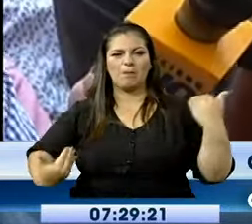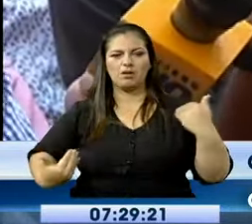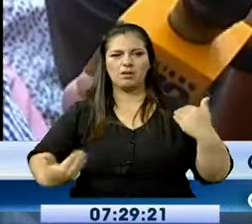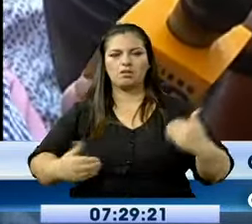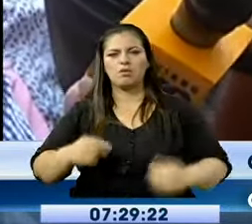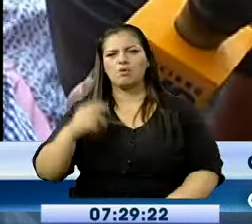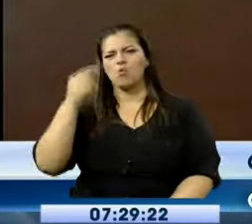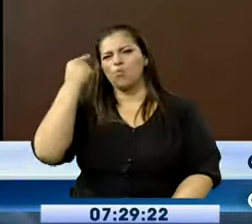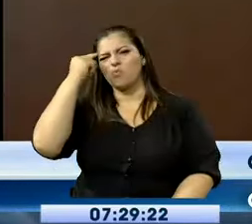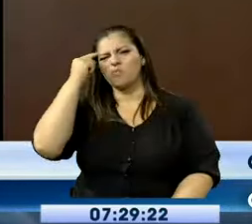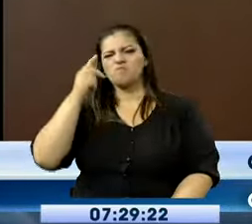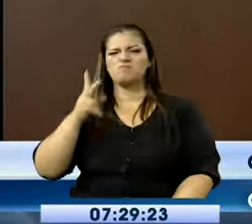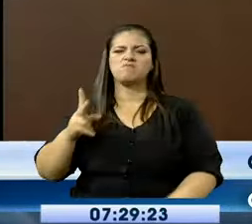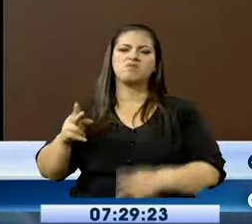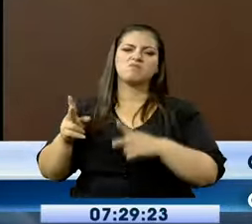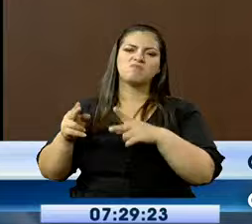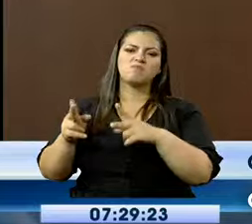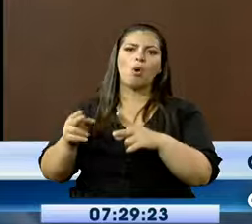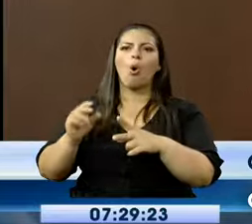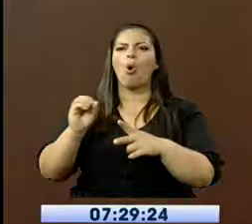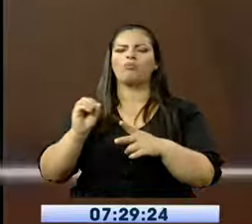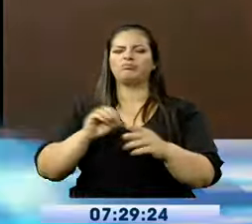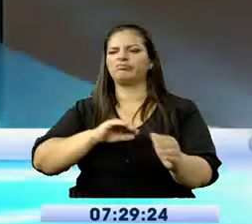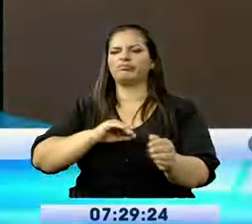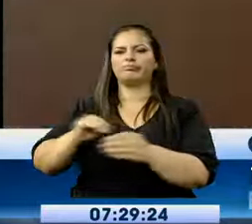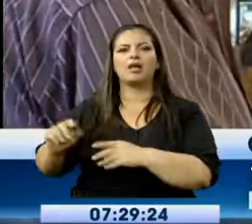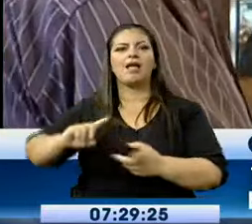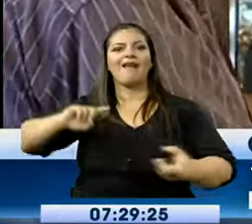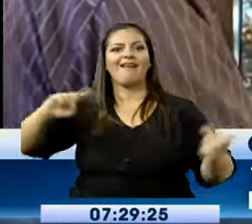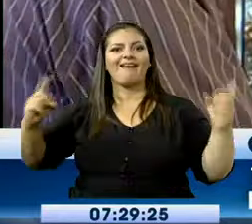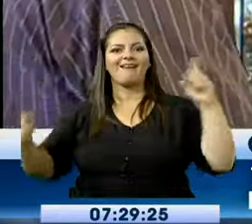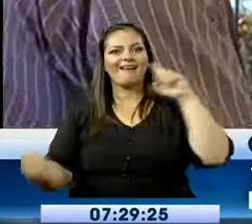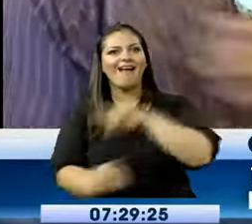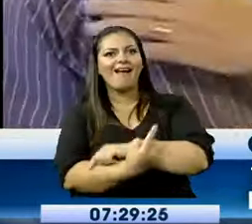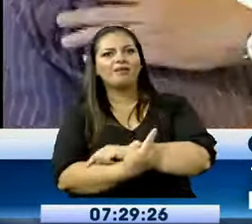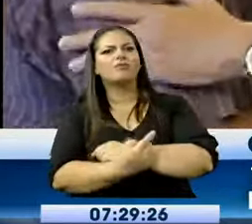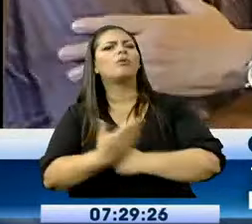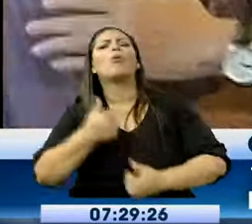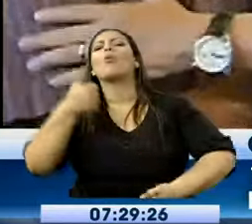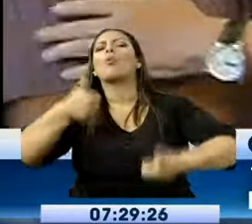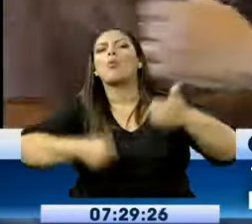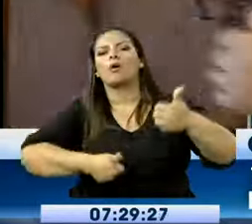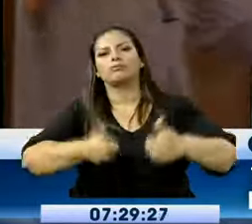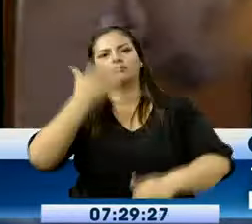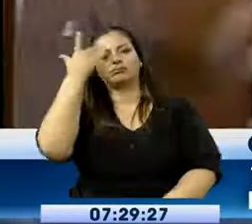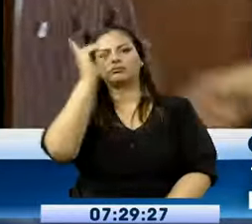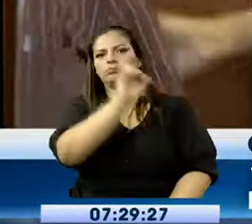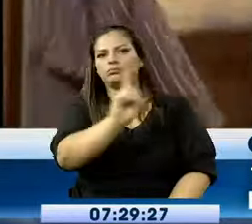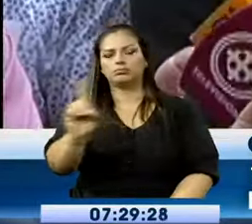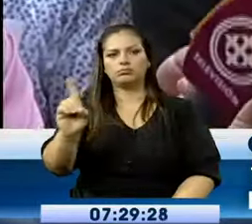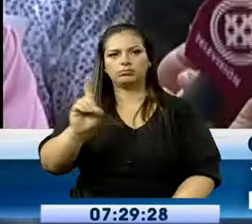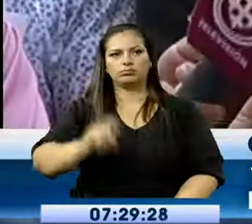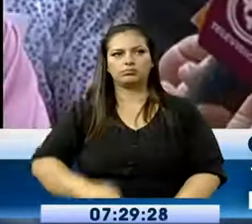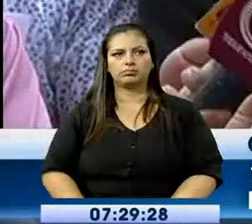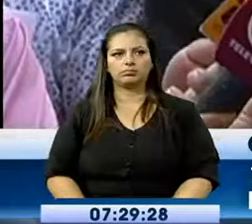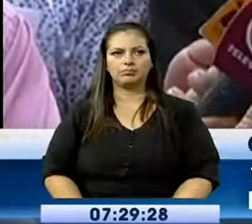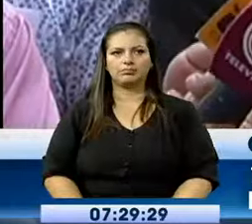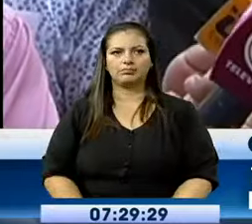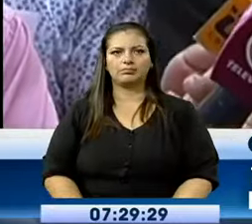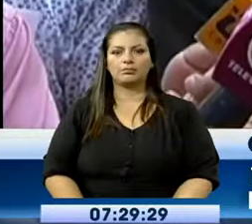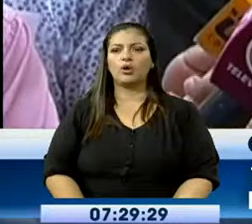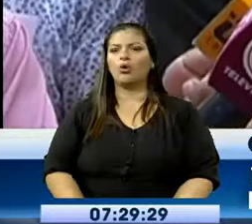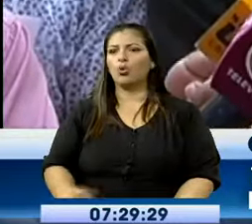y positivo. Además, aseguró que en la contienda hay un binomio que tiene un tercer candidato.